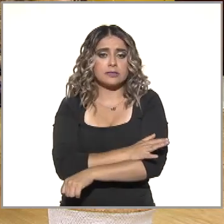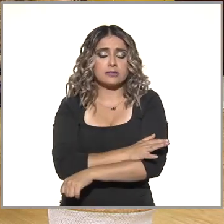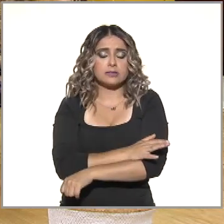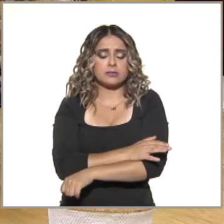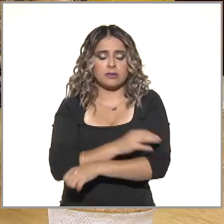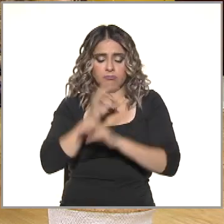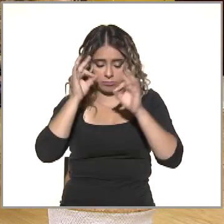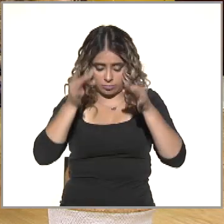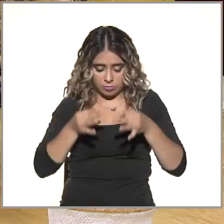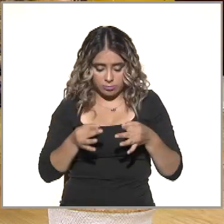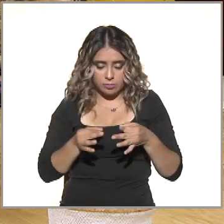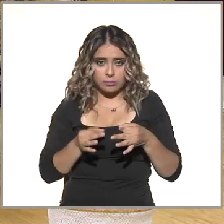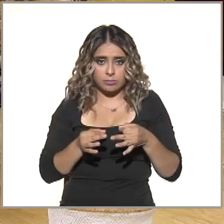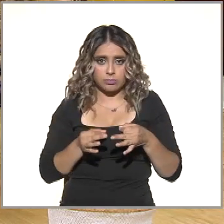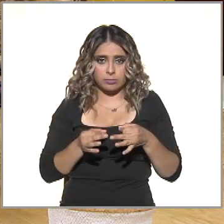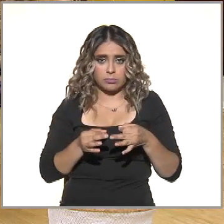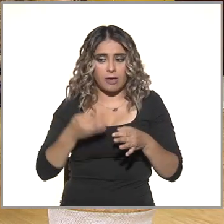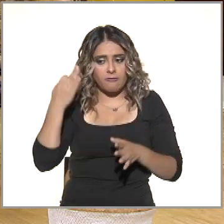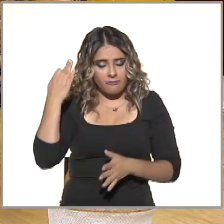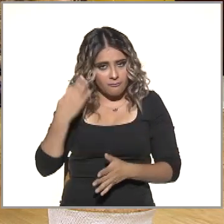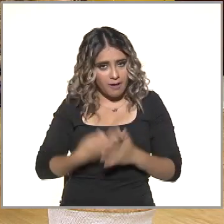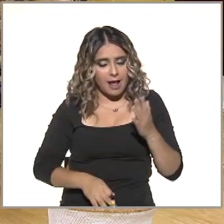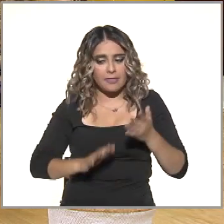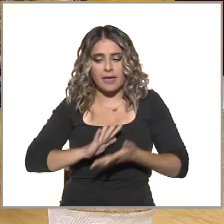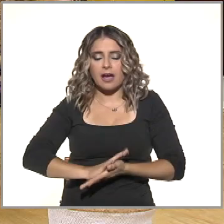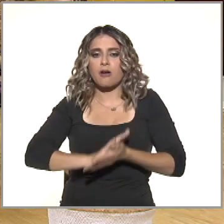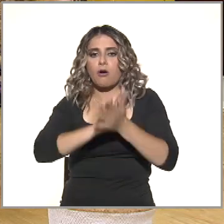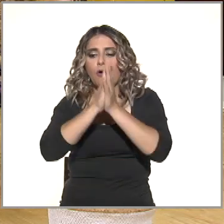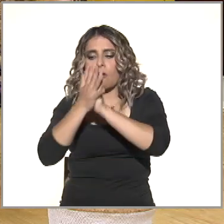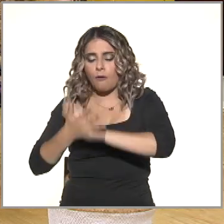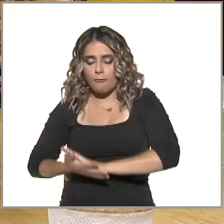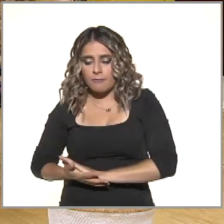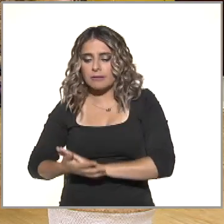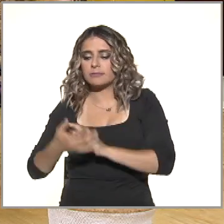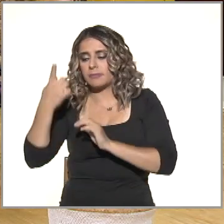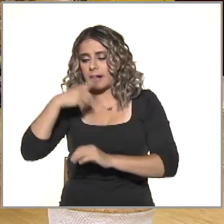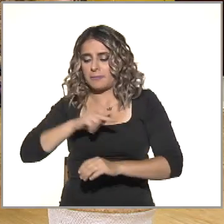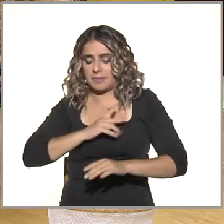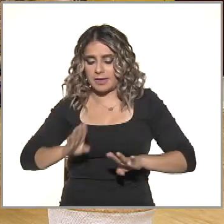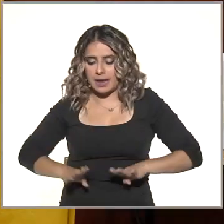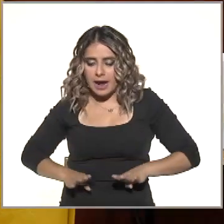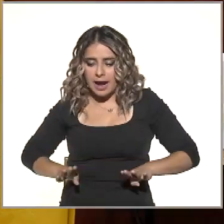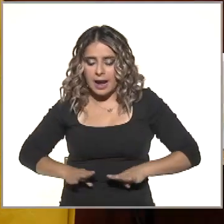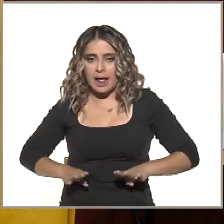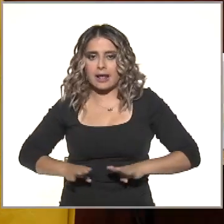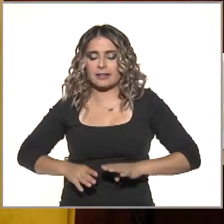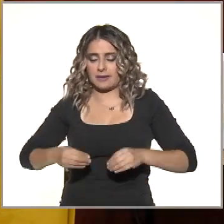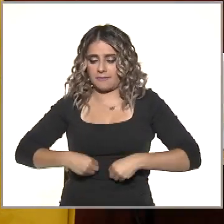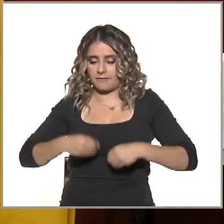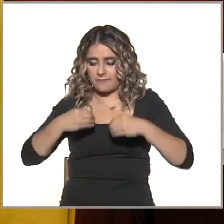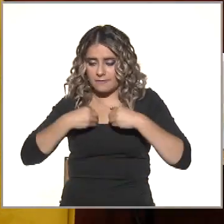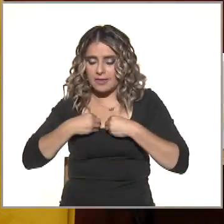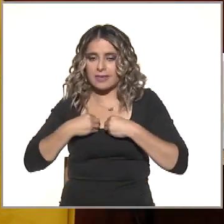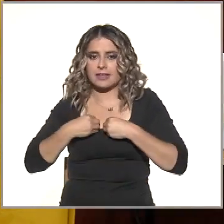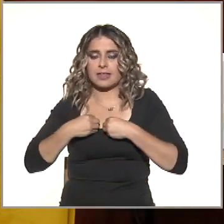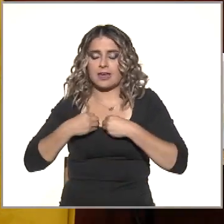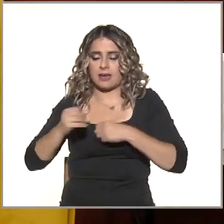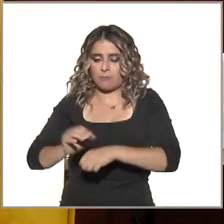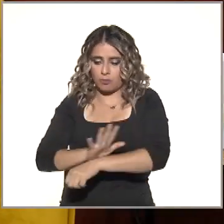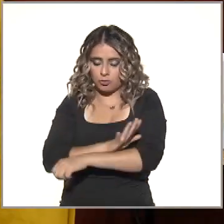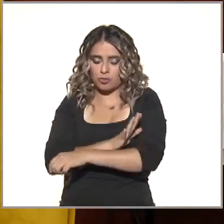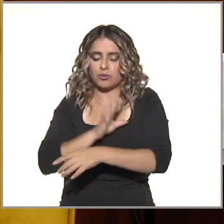convertimos en elementos de nuestra propia personalidad y de nuestra propia vida que nos